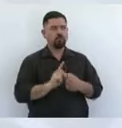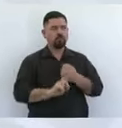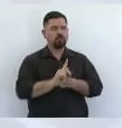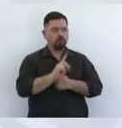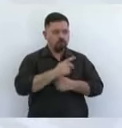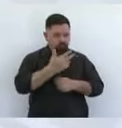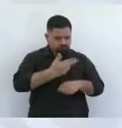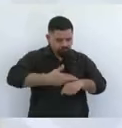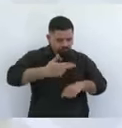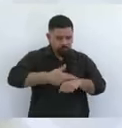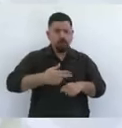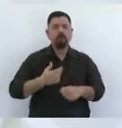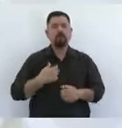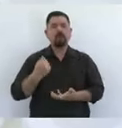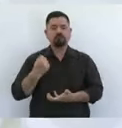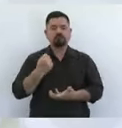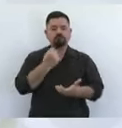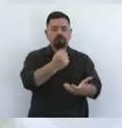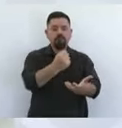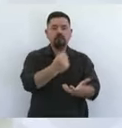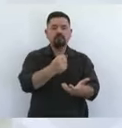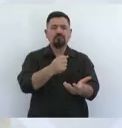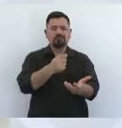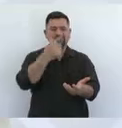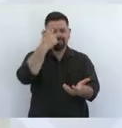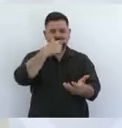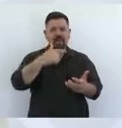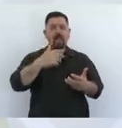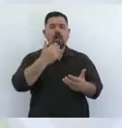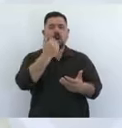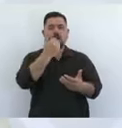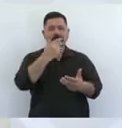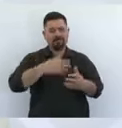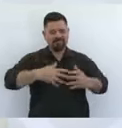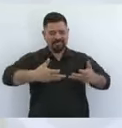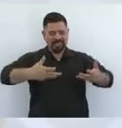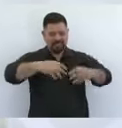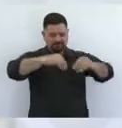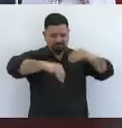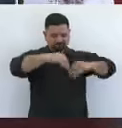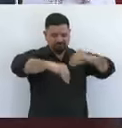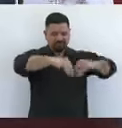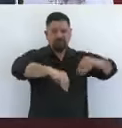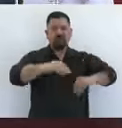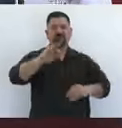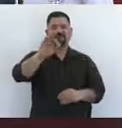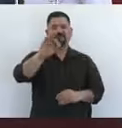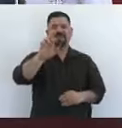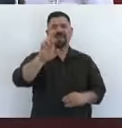que tengan fertilizantes gratuitos. Eso va a ayudar mucho.